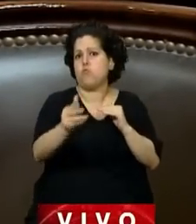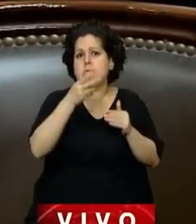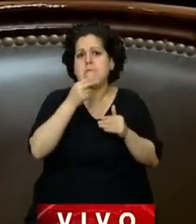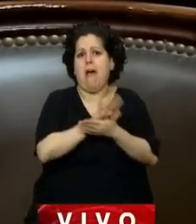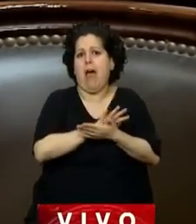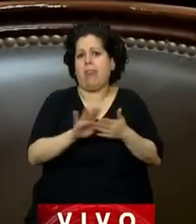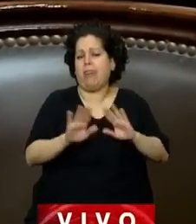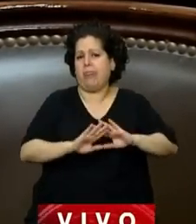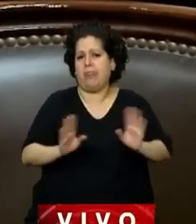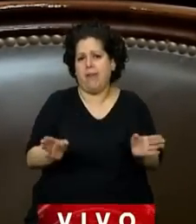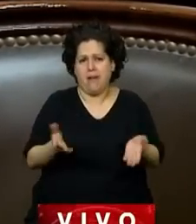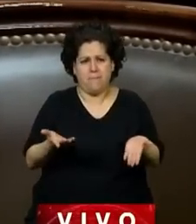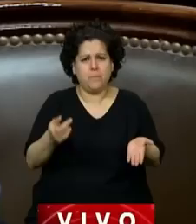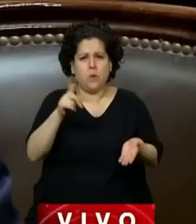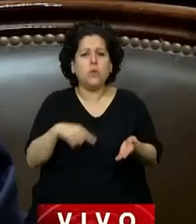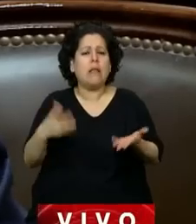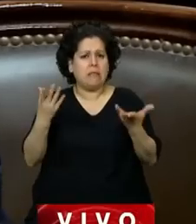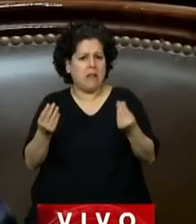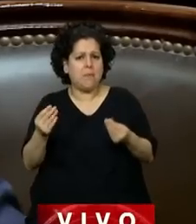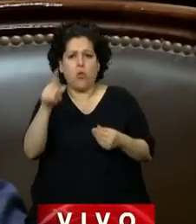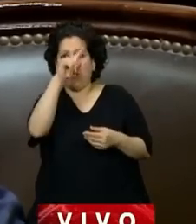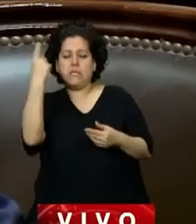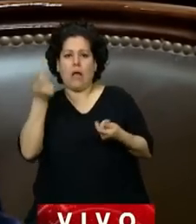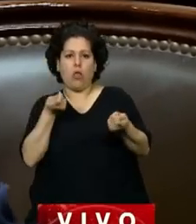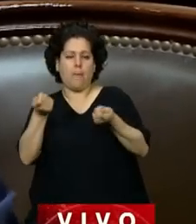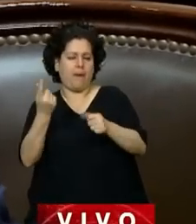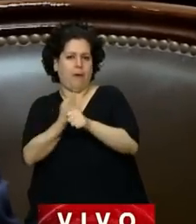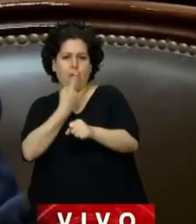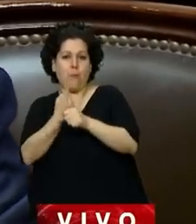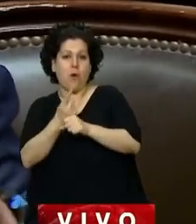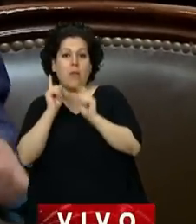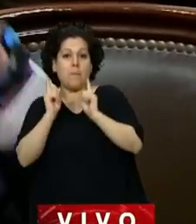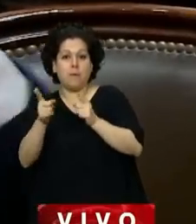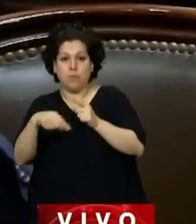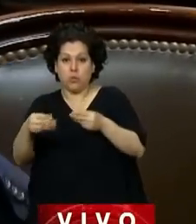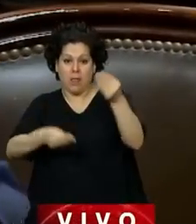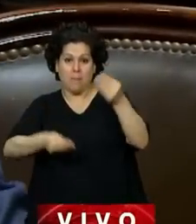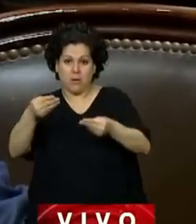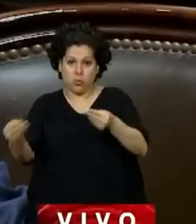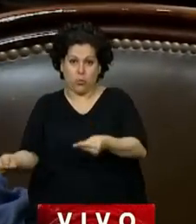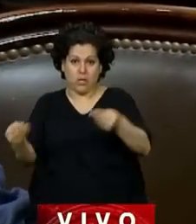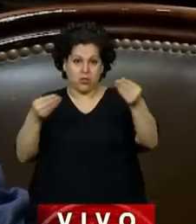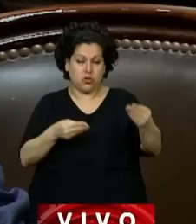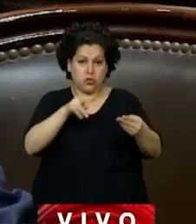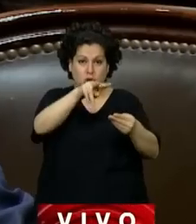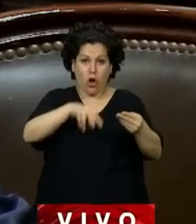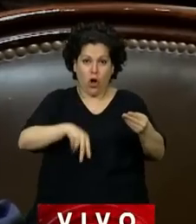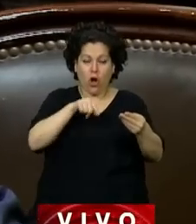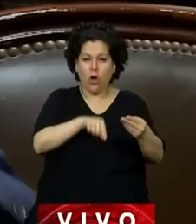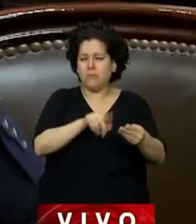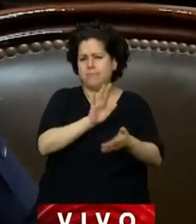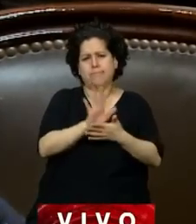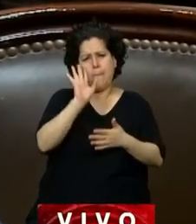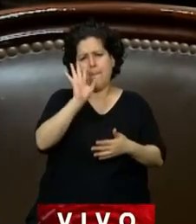a perder la teta del Estado. Miren, este presupuesto que ustedes nos traen acá es la más